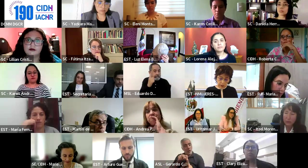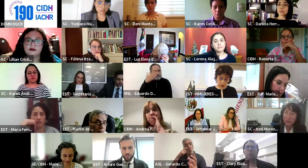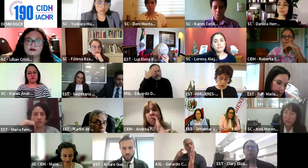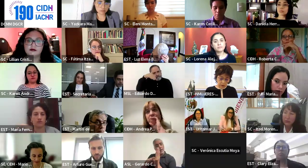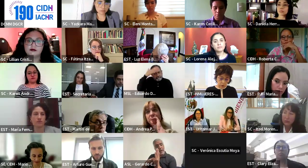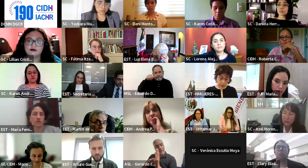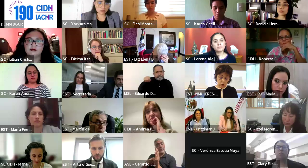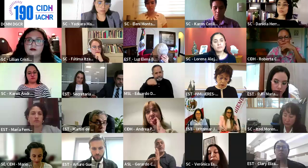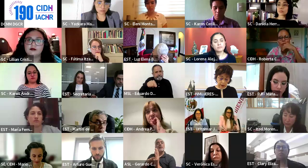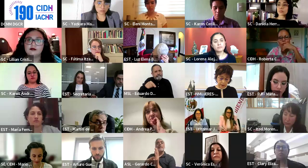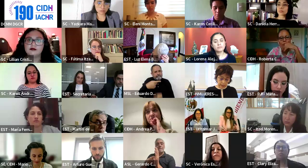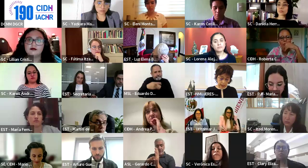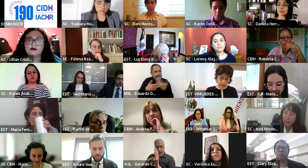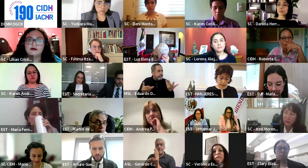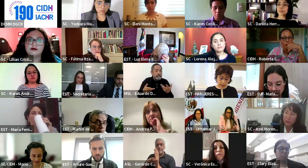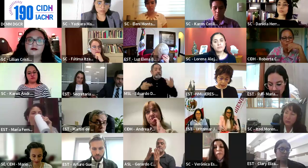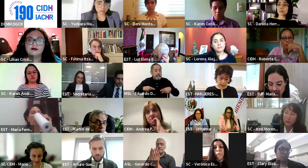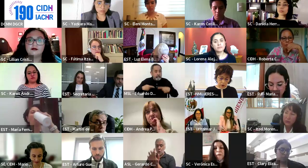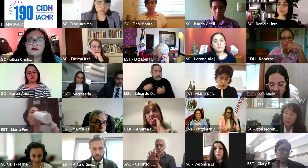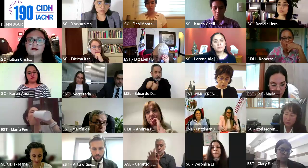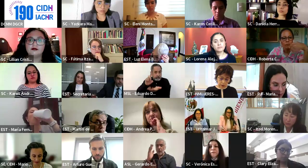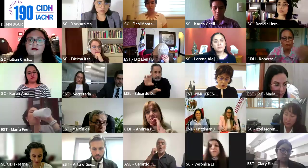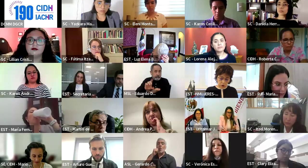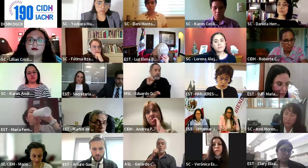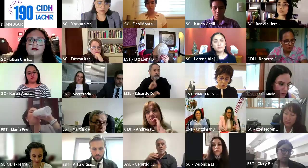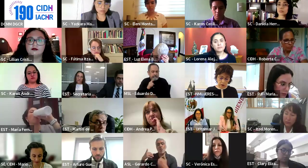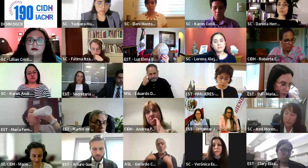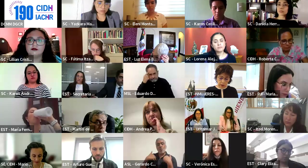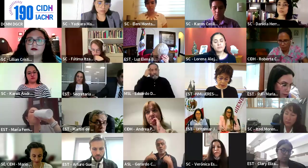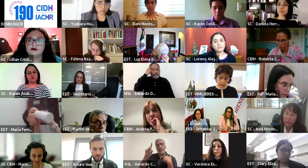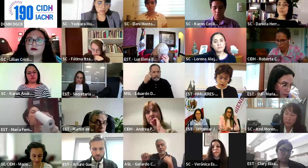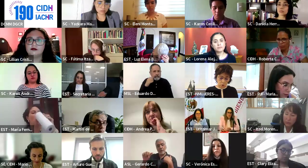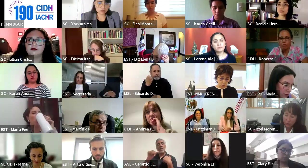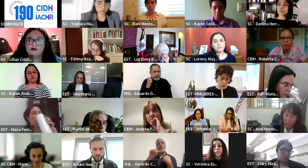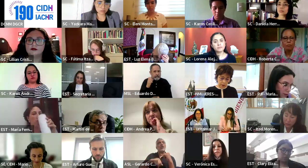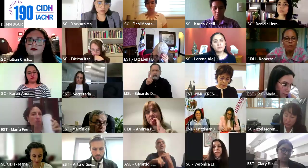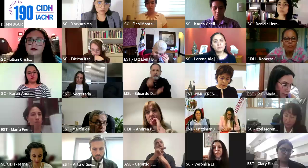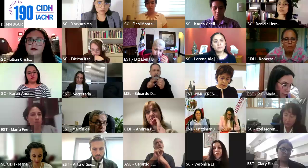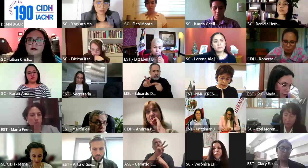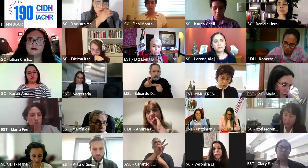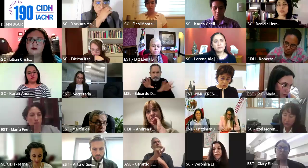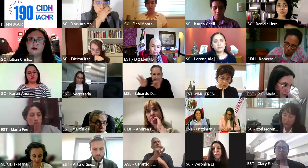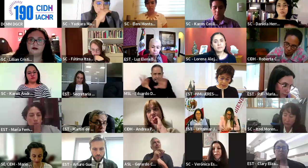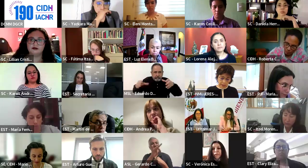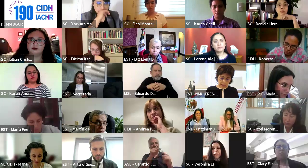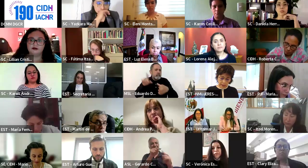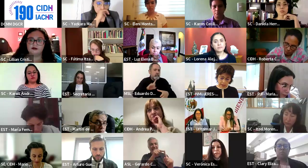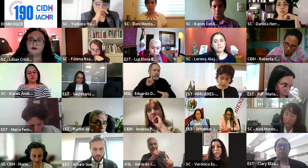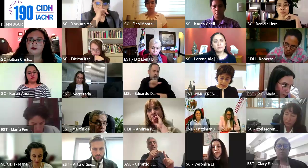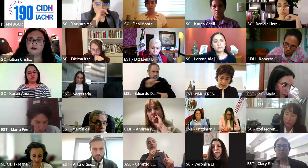los derechos de las mujeres con discapacidad, en enero de 2018, InMujeres instaló un grupo de trabajo integrado por